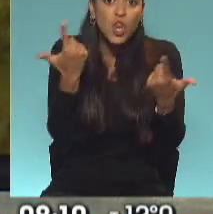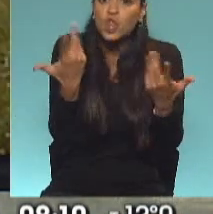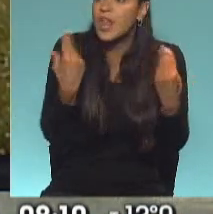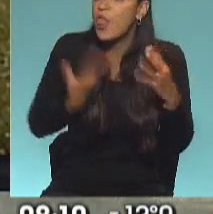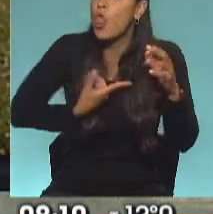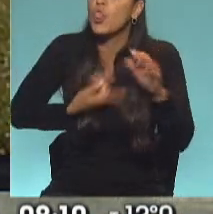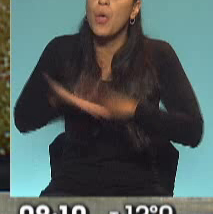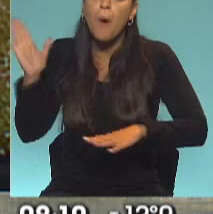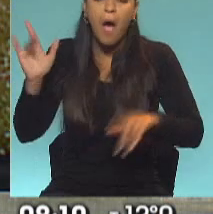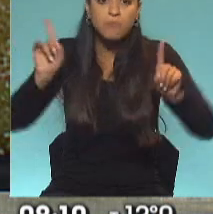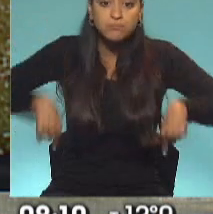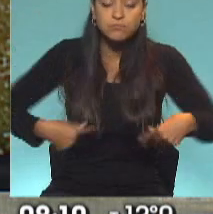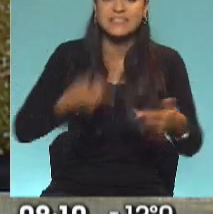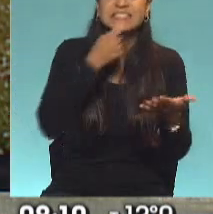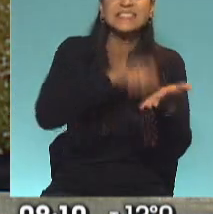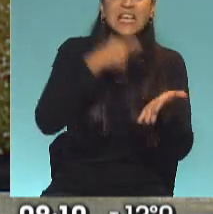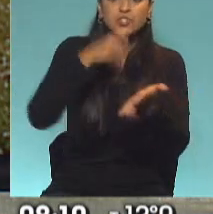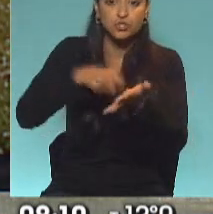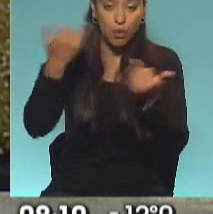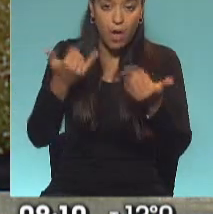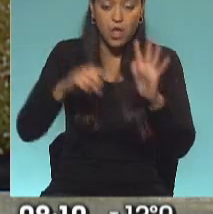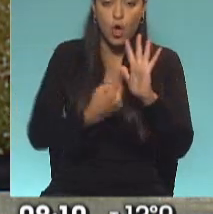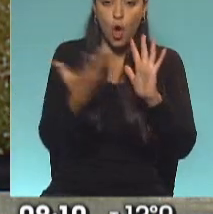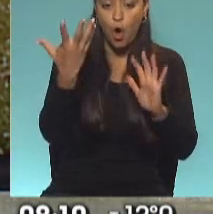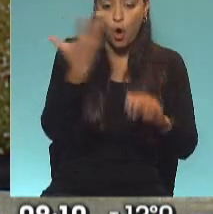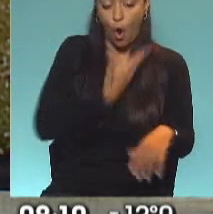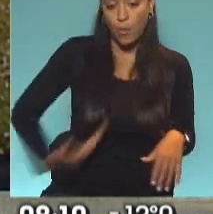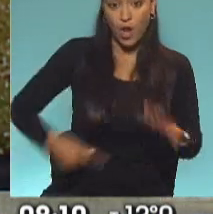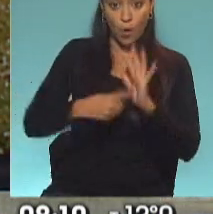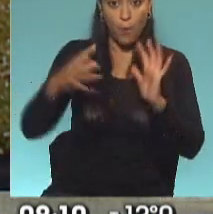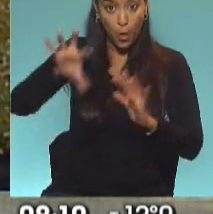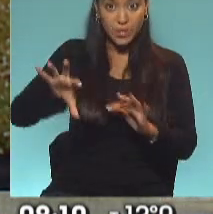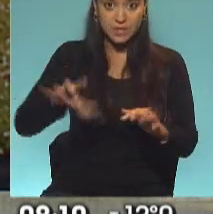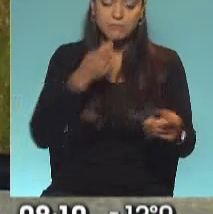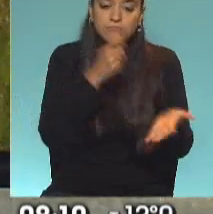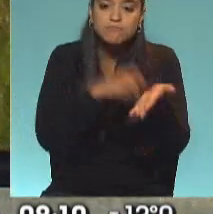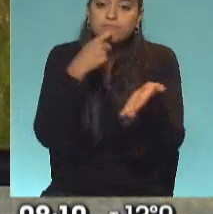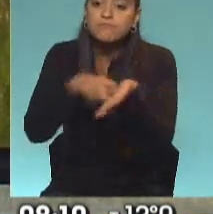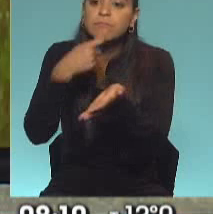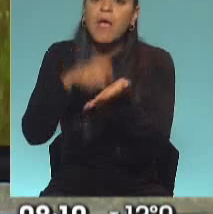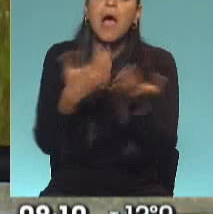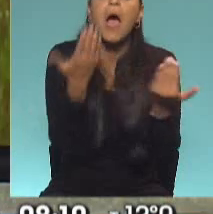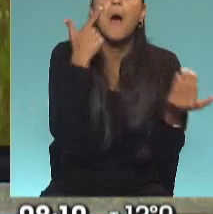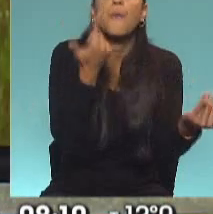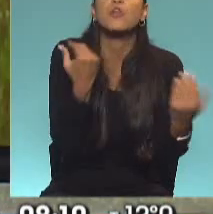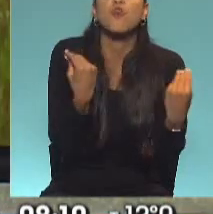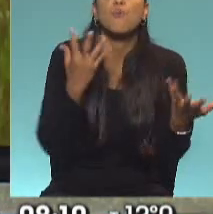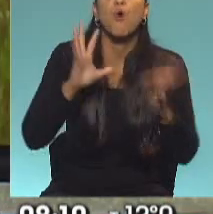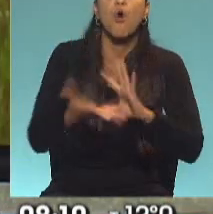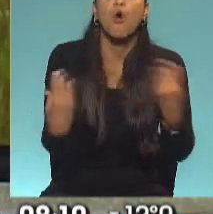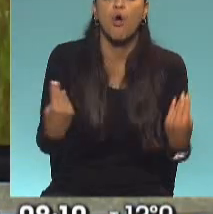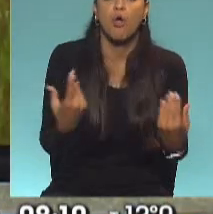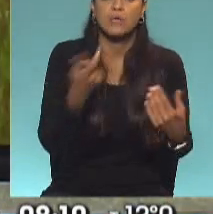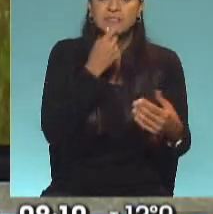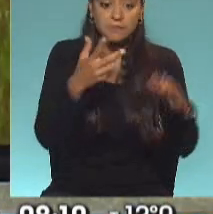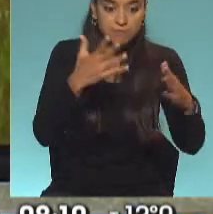dónde ir. Se hizo un censo, el gobierno de la provincia de Buenos Aires concretó un censo para saber cuál es la condición habitacional de cada una de estas